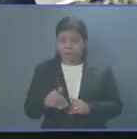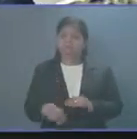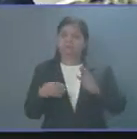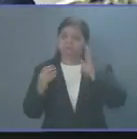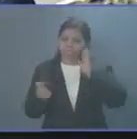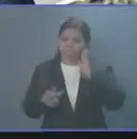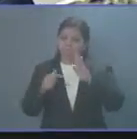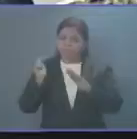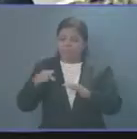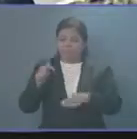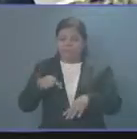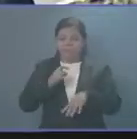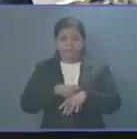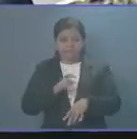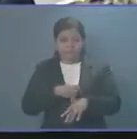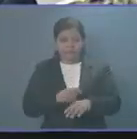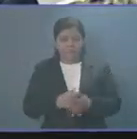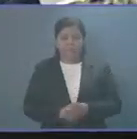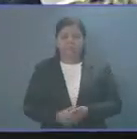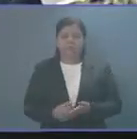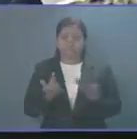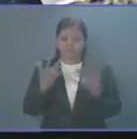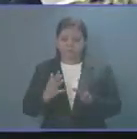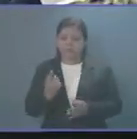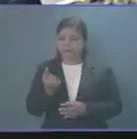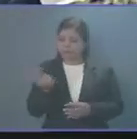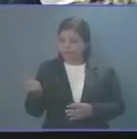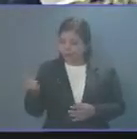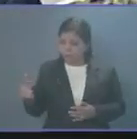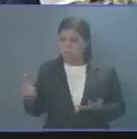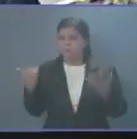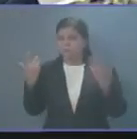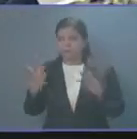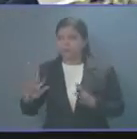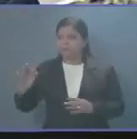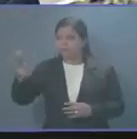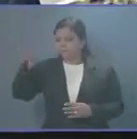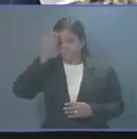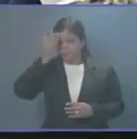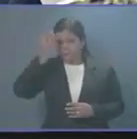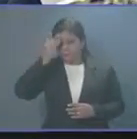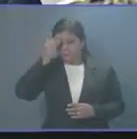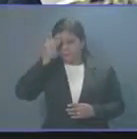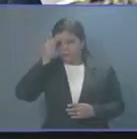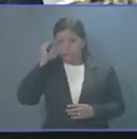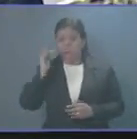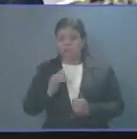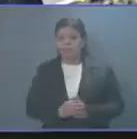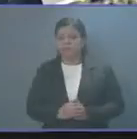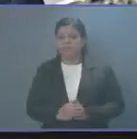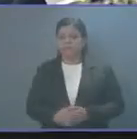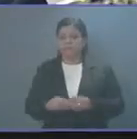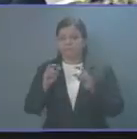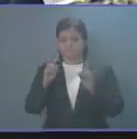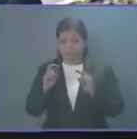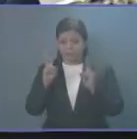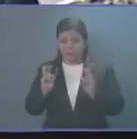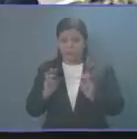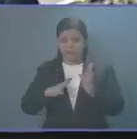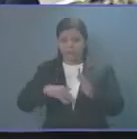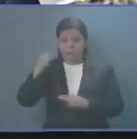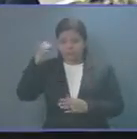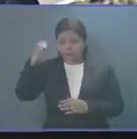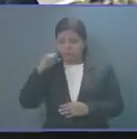periodo en el cual la población salvadoreña también ha conocido de temas de gran